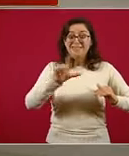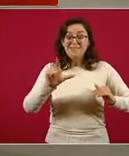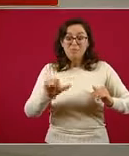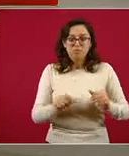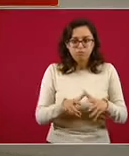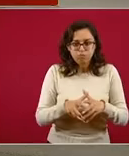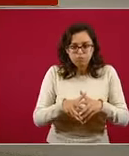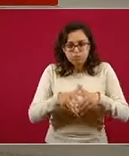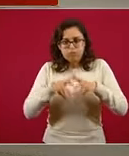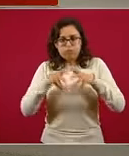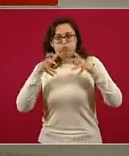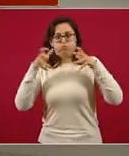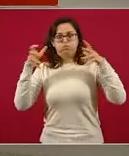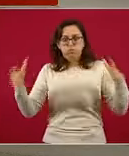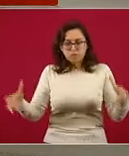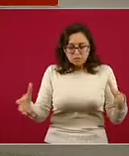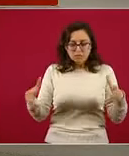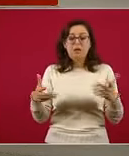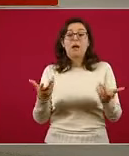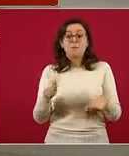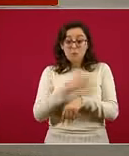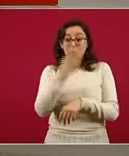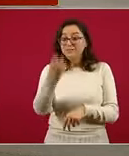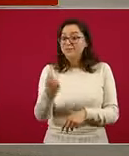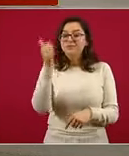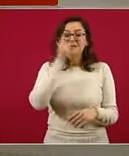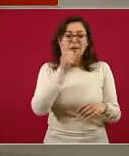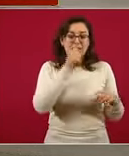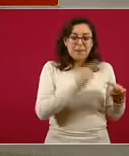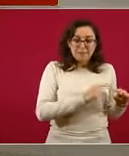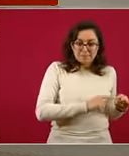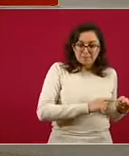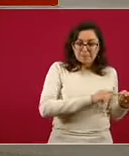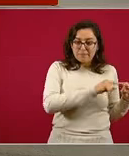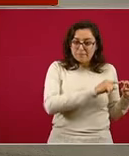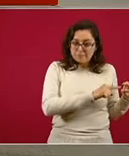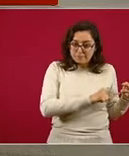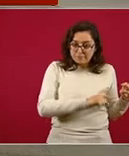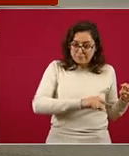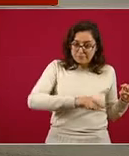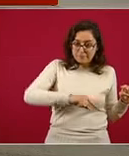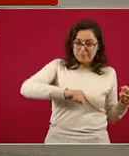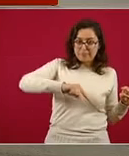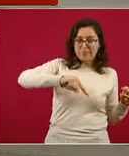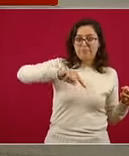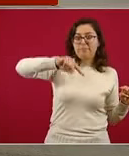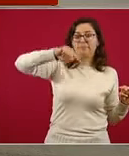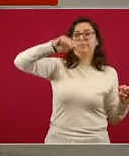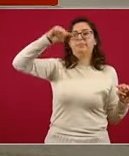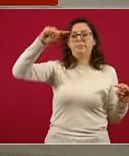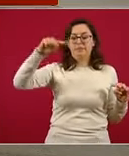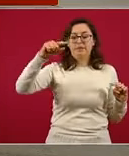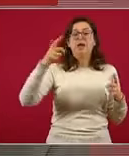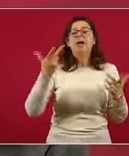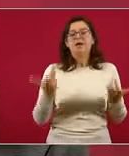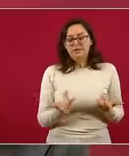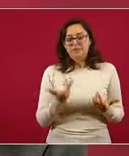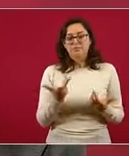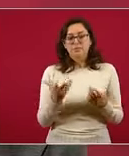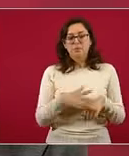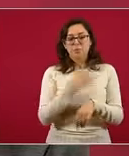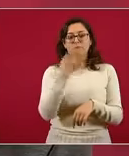exponencial. Por eso es que en las curvas epidémicas se ve una forma así y no una forma lineal. Lo que quiere decir